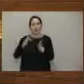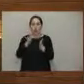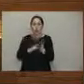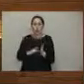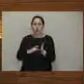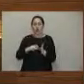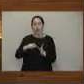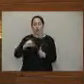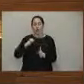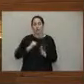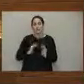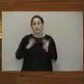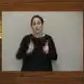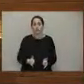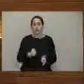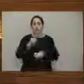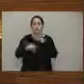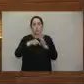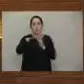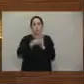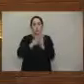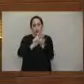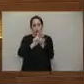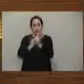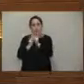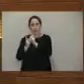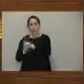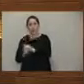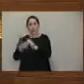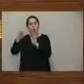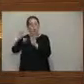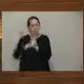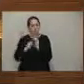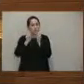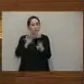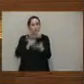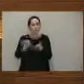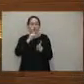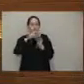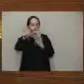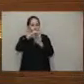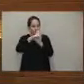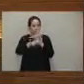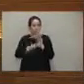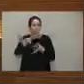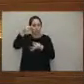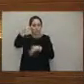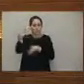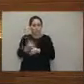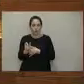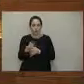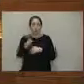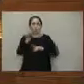ERA como cada vez que se modifiquen las condiciones, estas condiciones de prestación del servicio. Nos parece que este es un problema